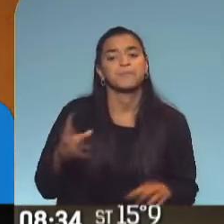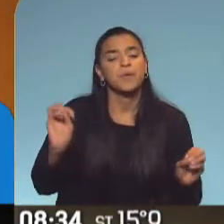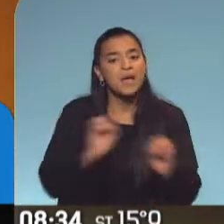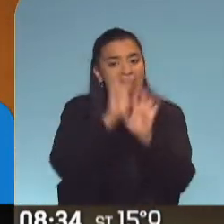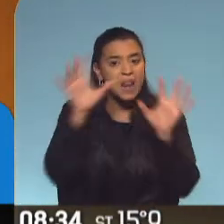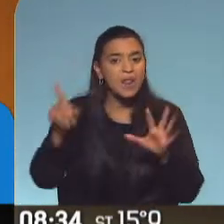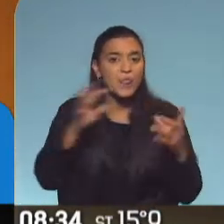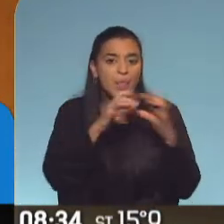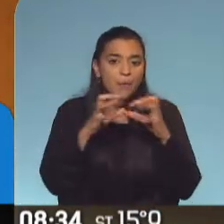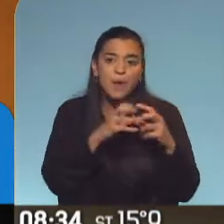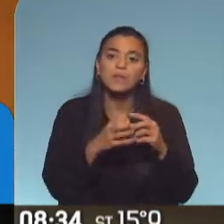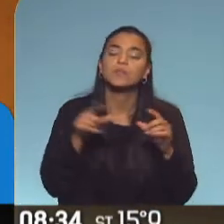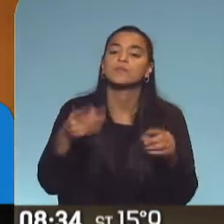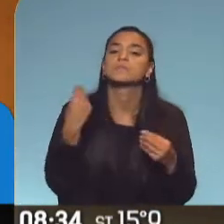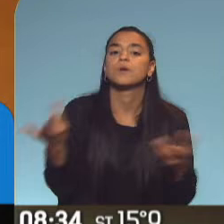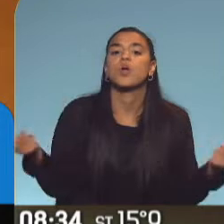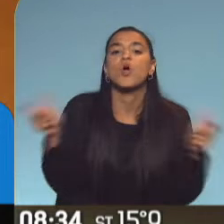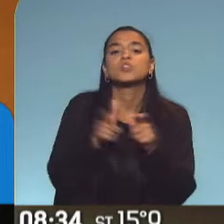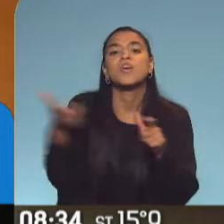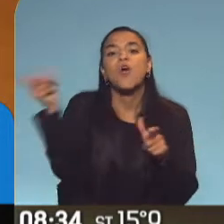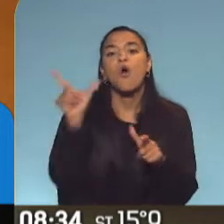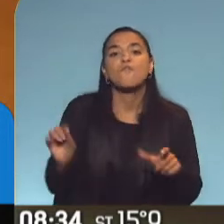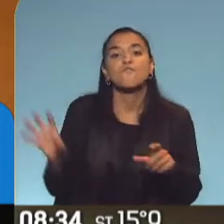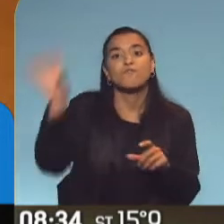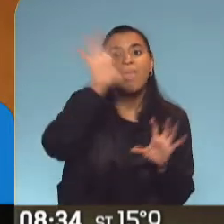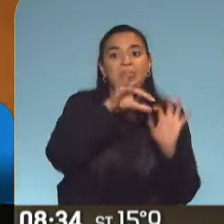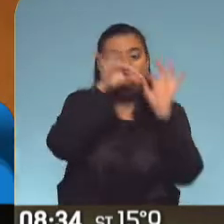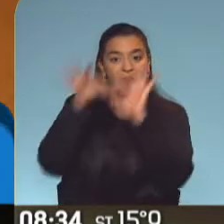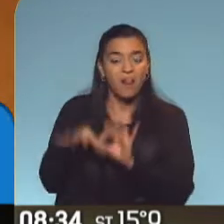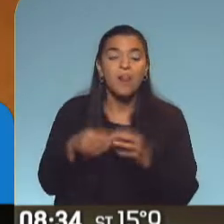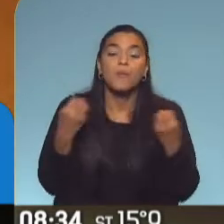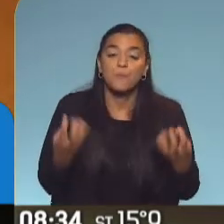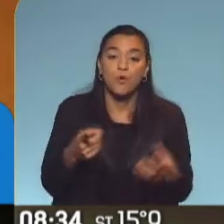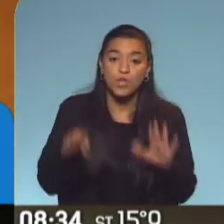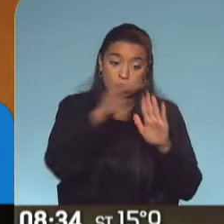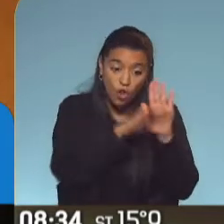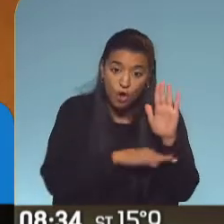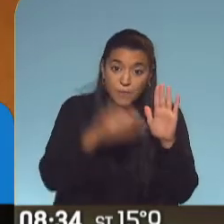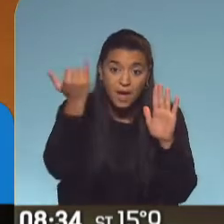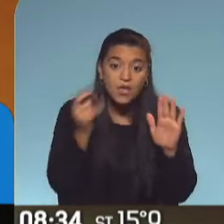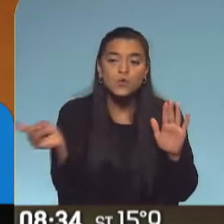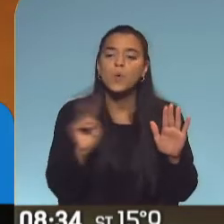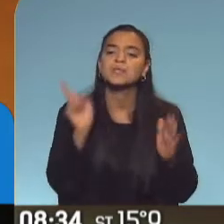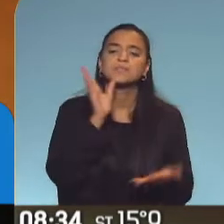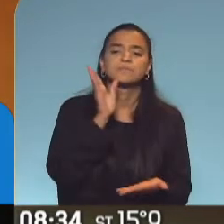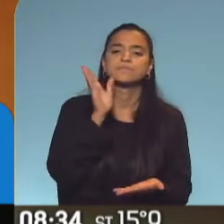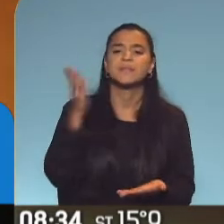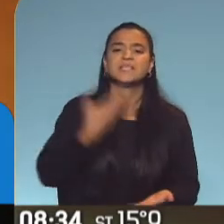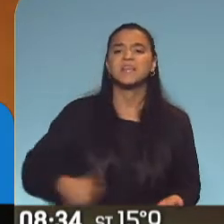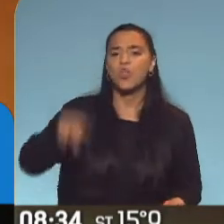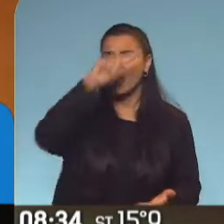que esos debates hay que darlos en el marco del Consejo Federal, porque la norma que está vigente no es una norma que impone el Estado